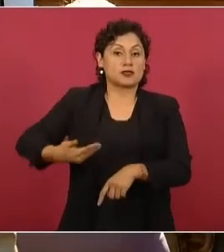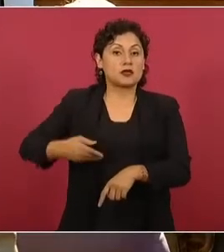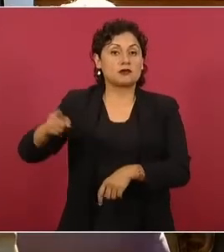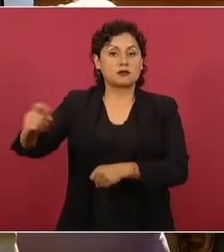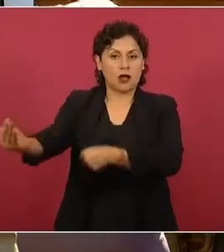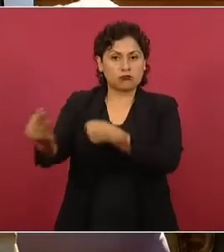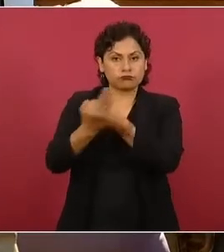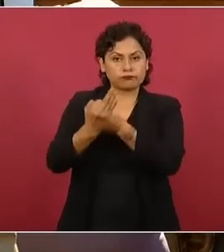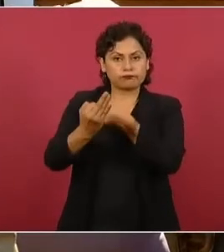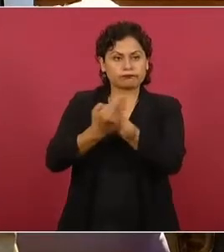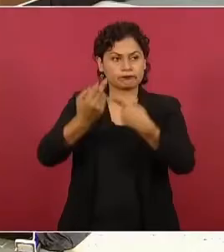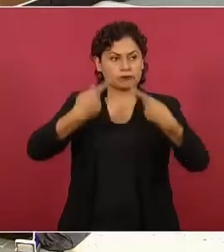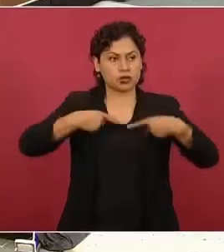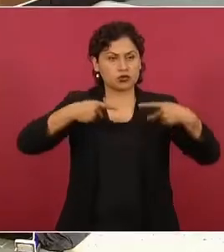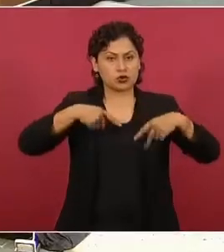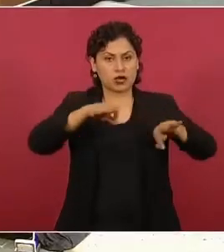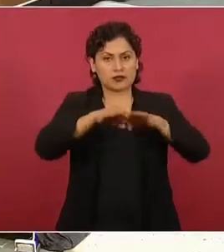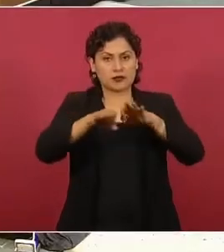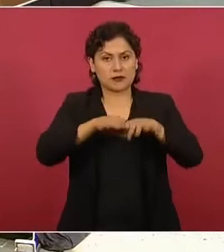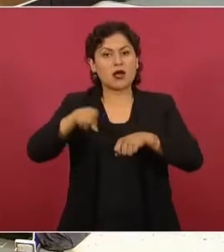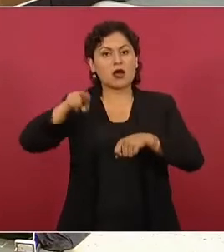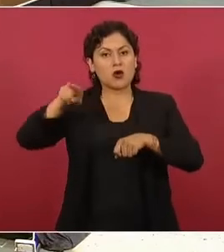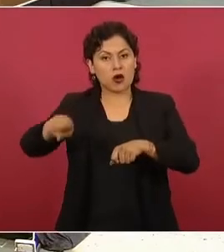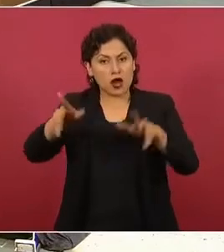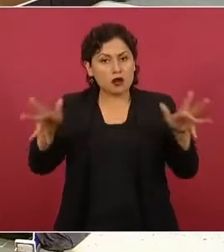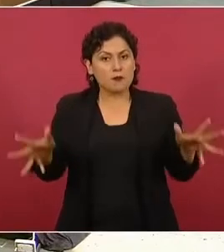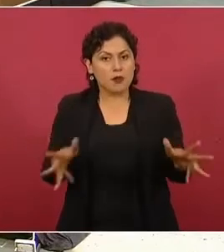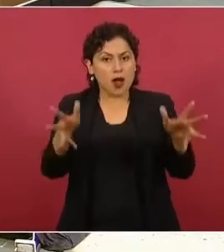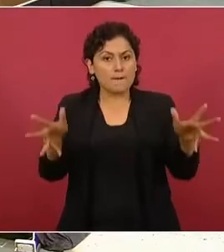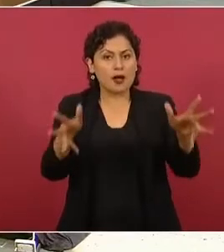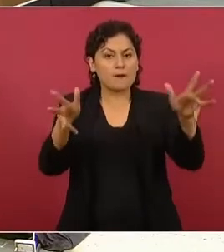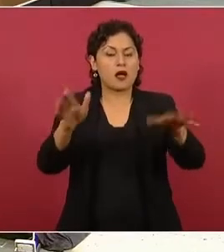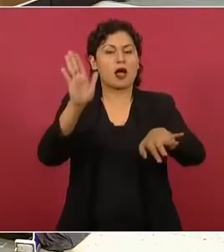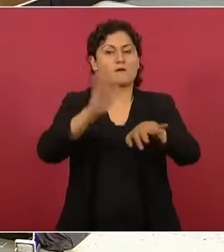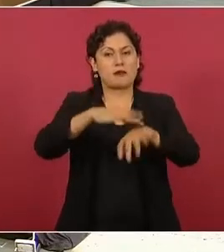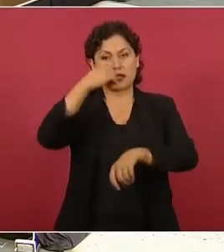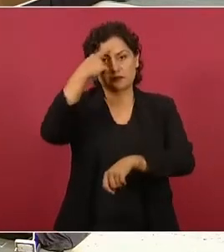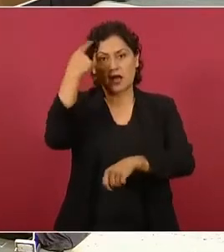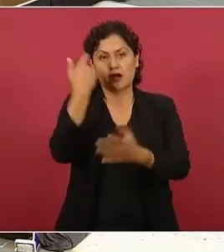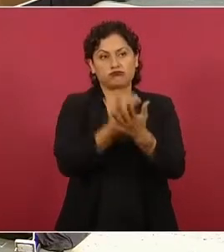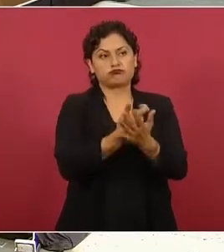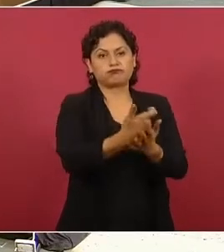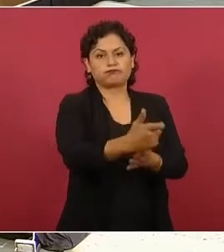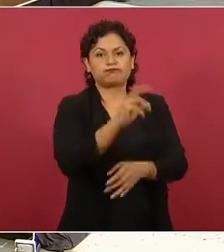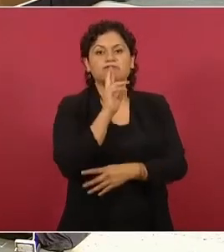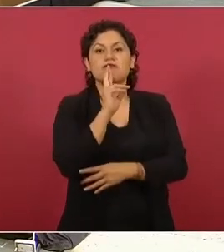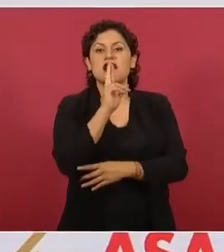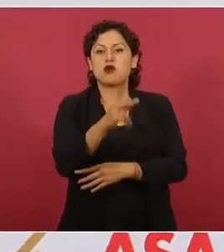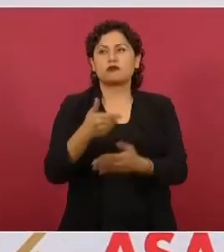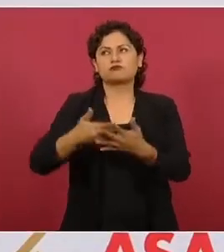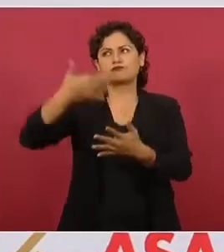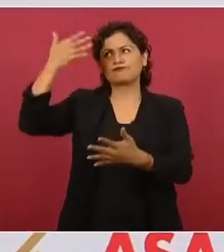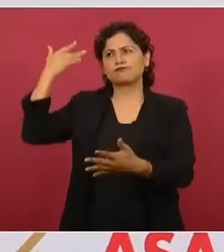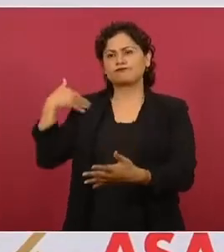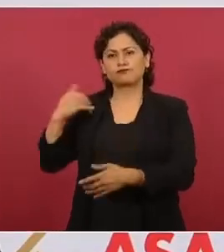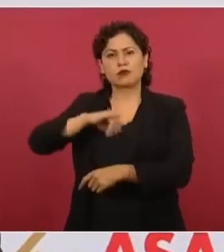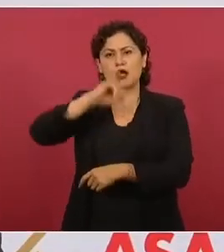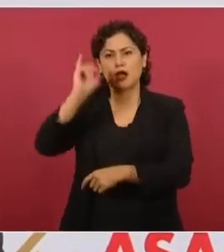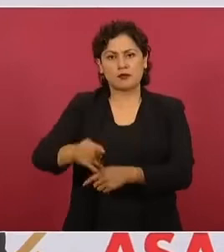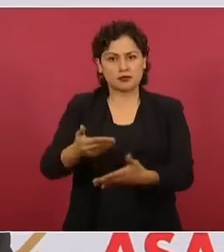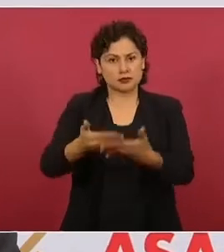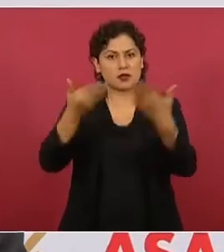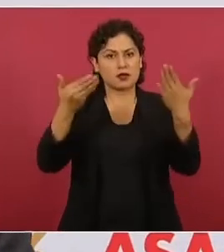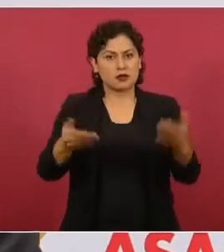trabajador, de quien ha promovido las mayores alzas otorgadas al salario mínimo en décadas, que reformó el sistema de